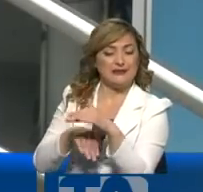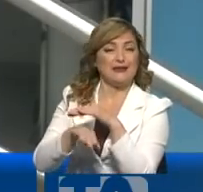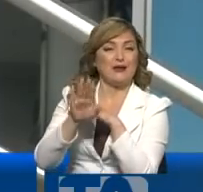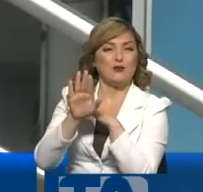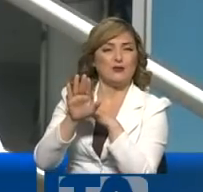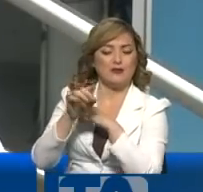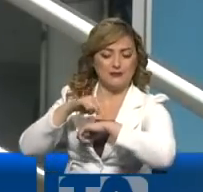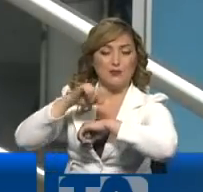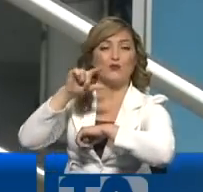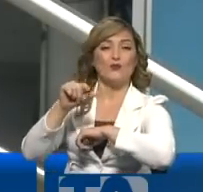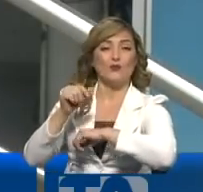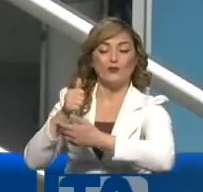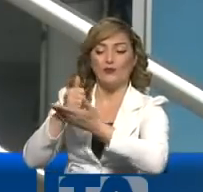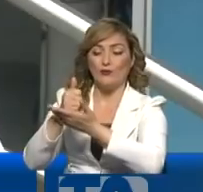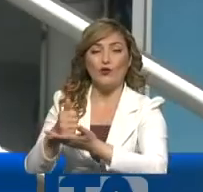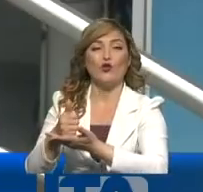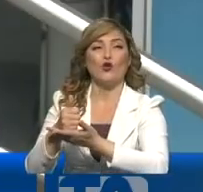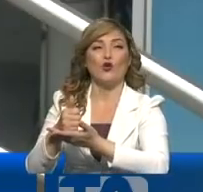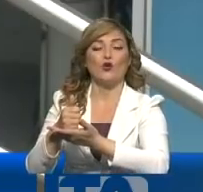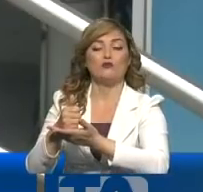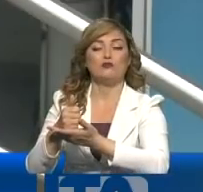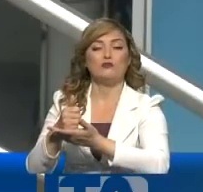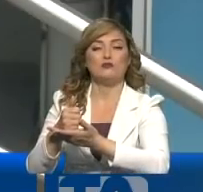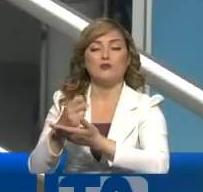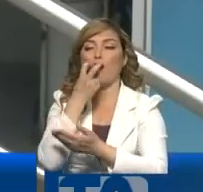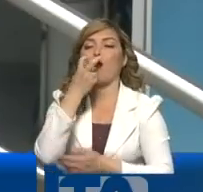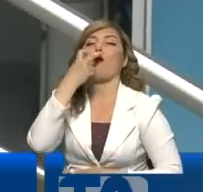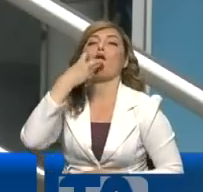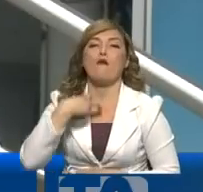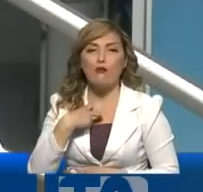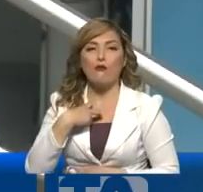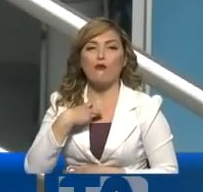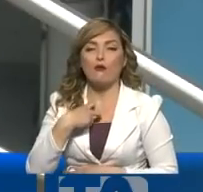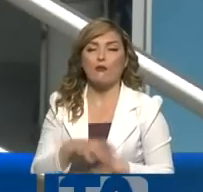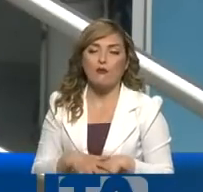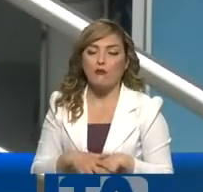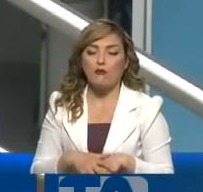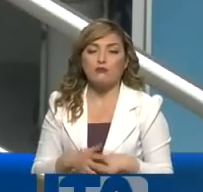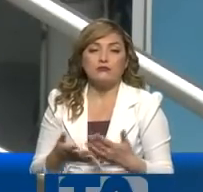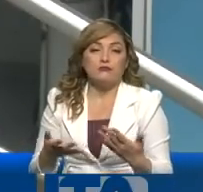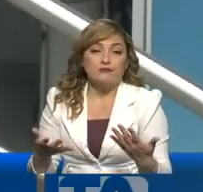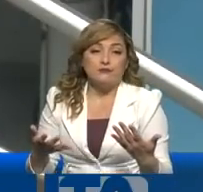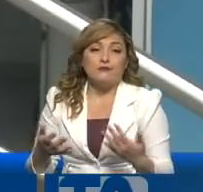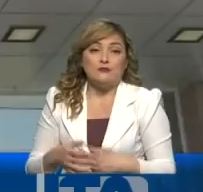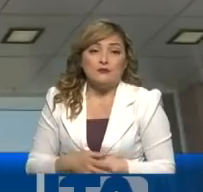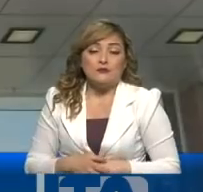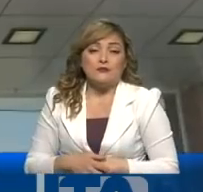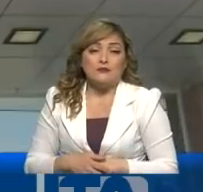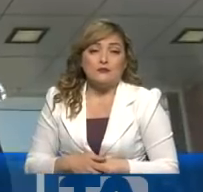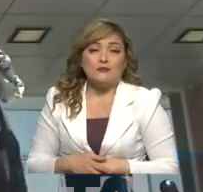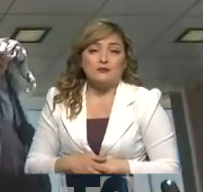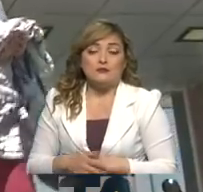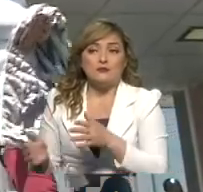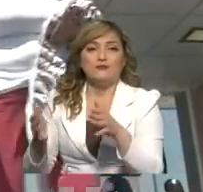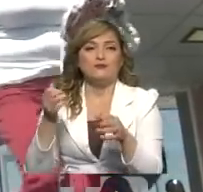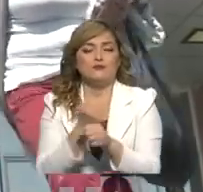nuestra casa de salud se les ayuda, se les orientuba para poderles mantener la respiración, la oxigenación.